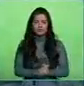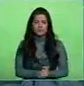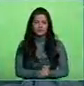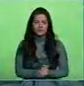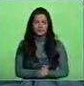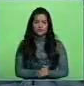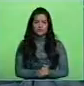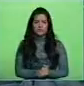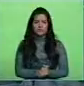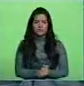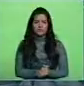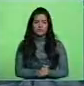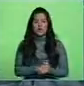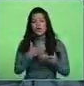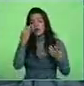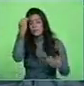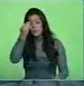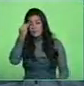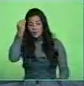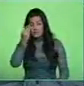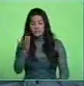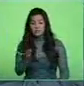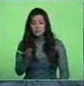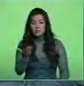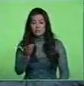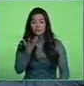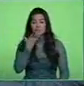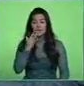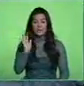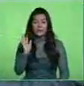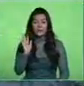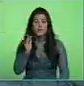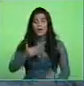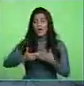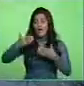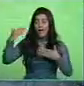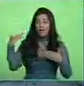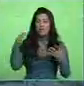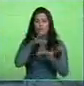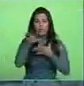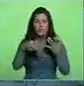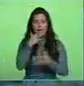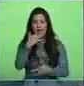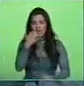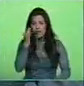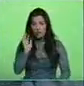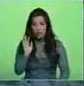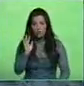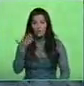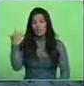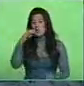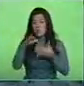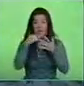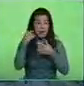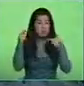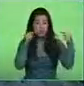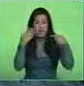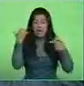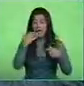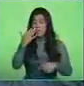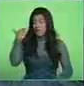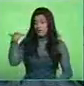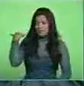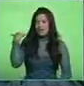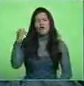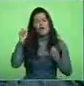Cualquier problema que puede haber, que podamos haber tenido en el pasado. It's time to look at the mutual benefit of our relationship. Es tiempo ya